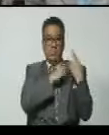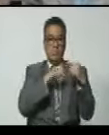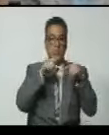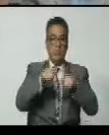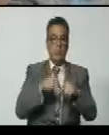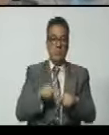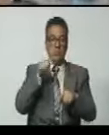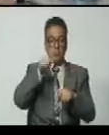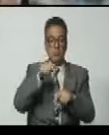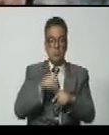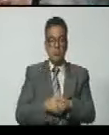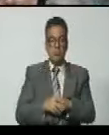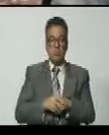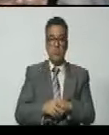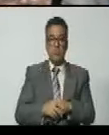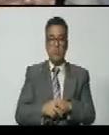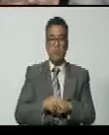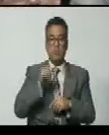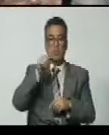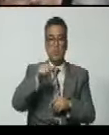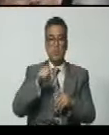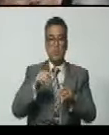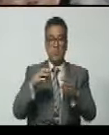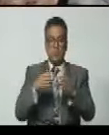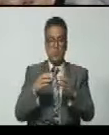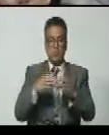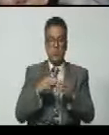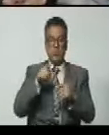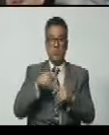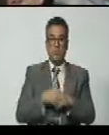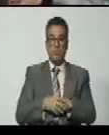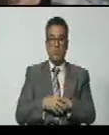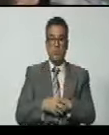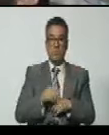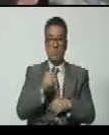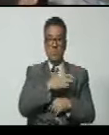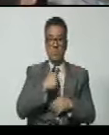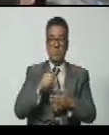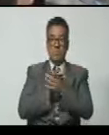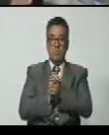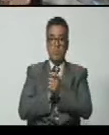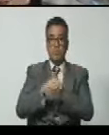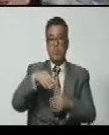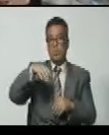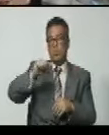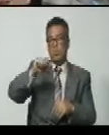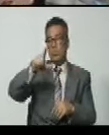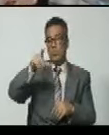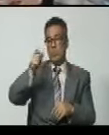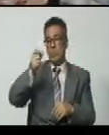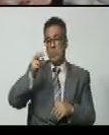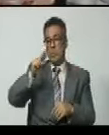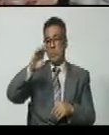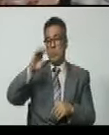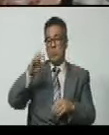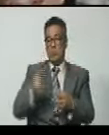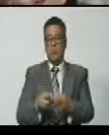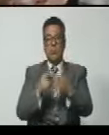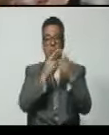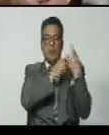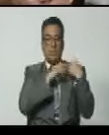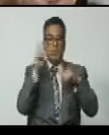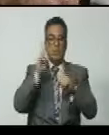va precisamente allí, a esta oficina, nuestro querido compañero Alexander Yanes, a